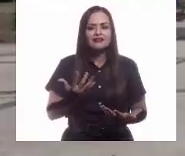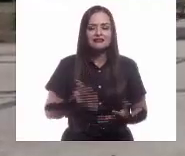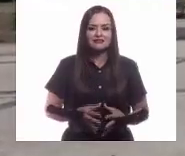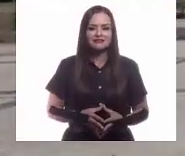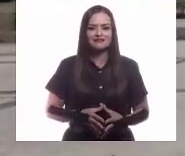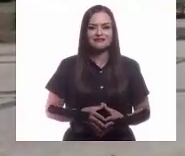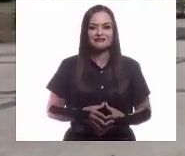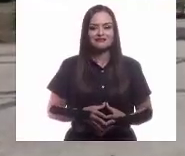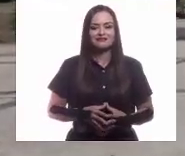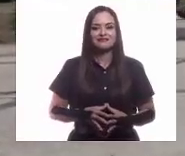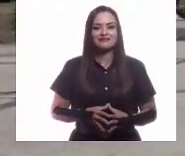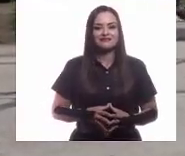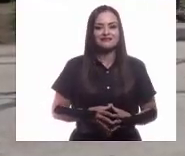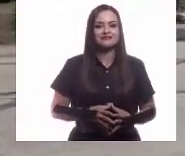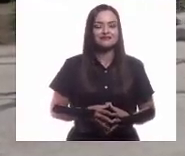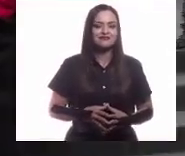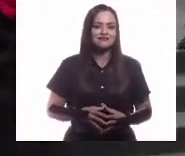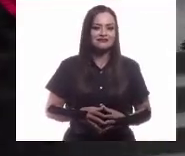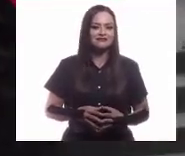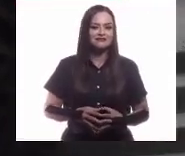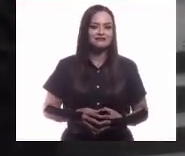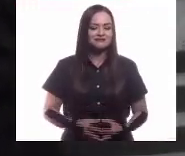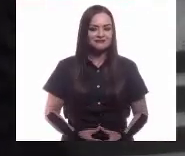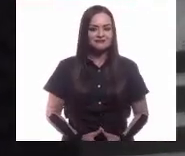¿Ahora la foto? Bueno.